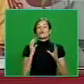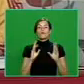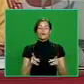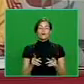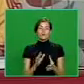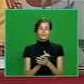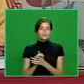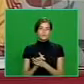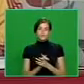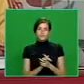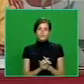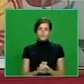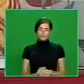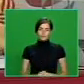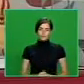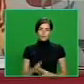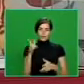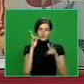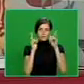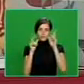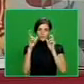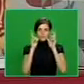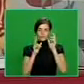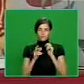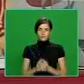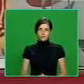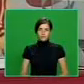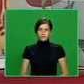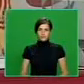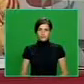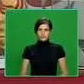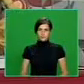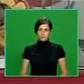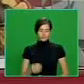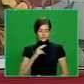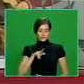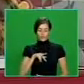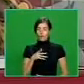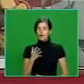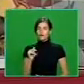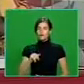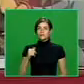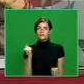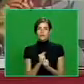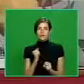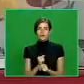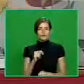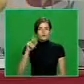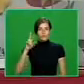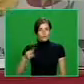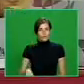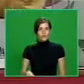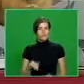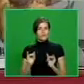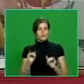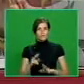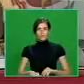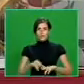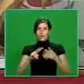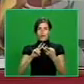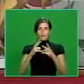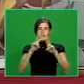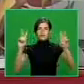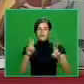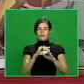compatriotas que me escuchan nosotros estamos trabajando todos los días para esto Construir la paz y la